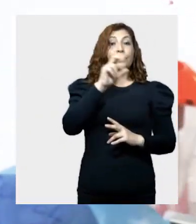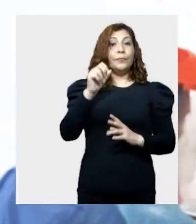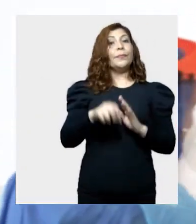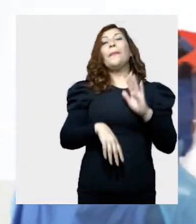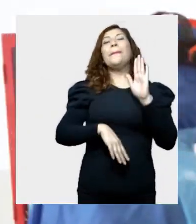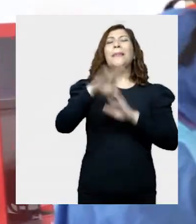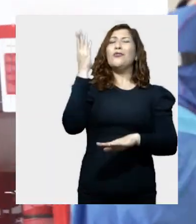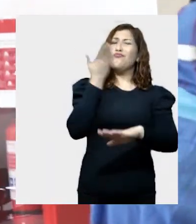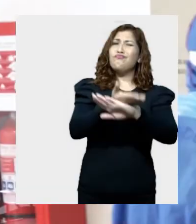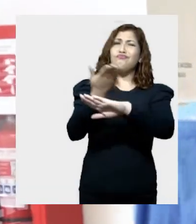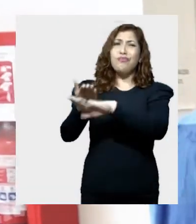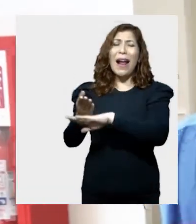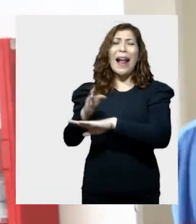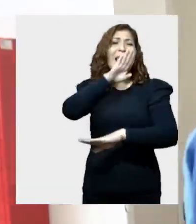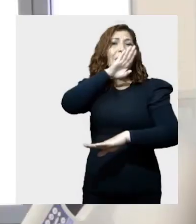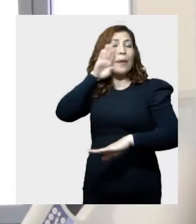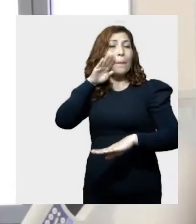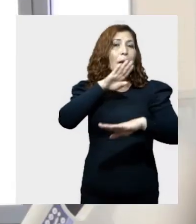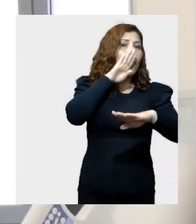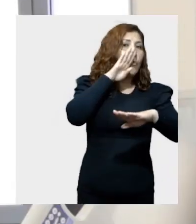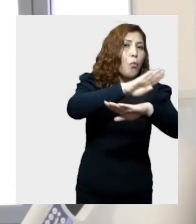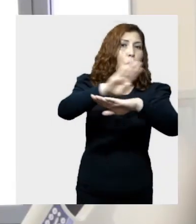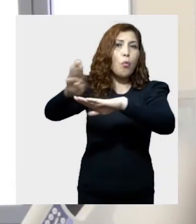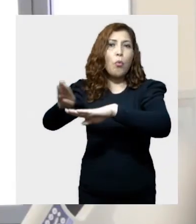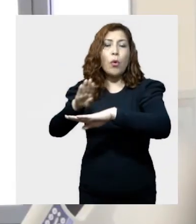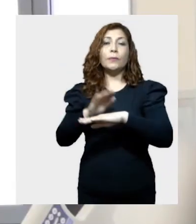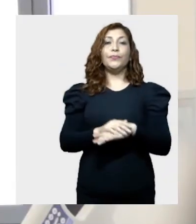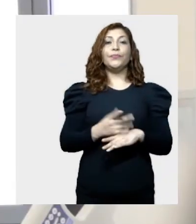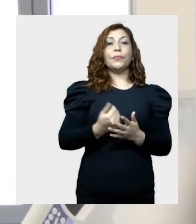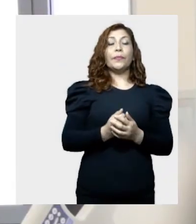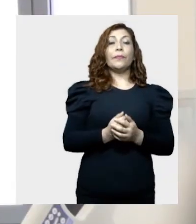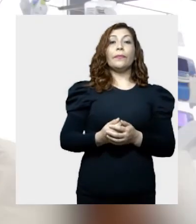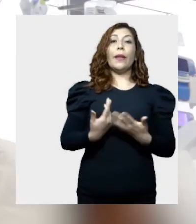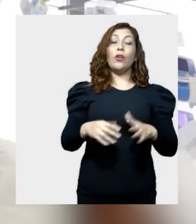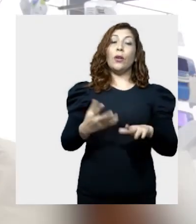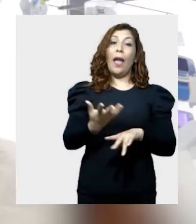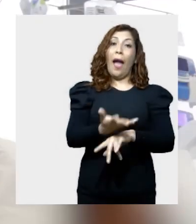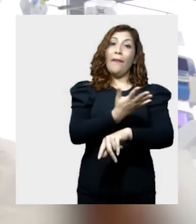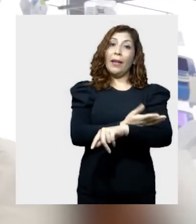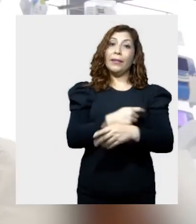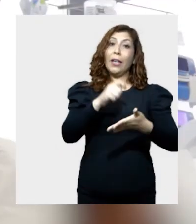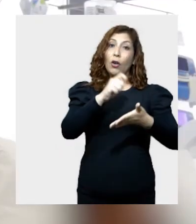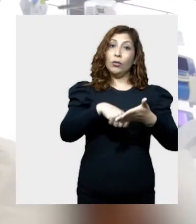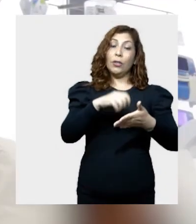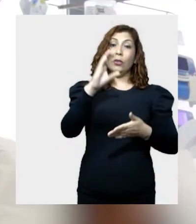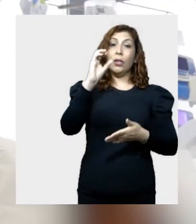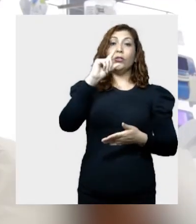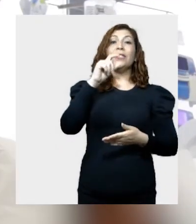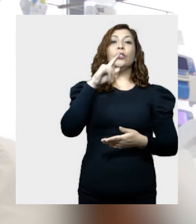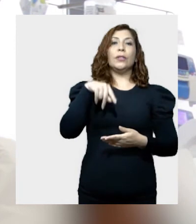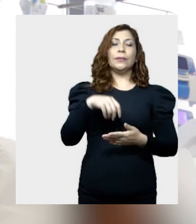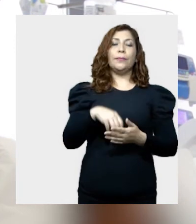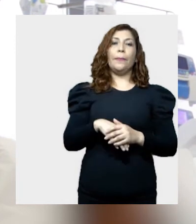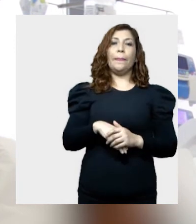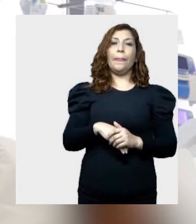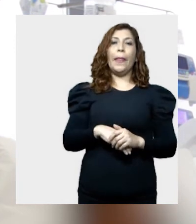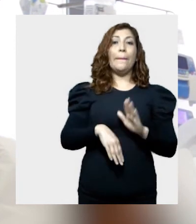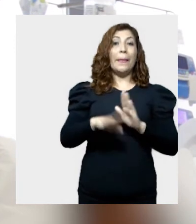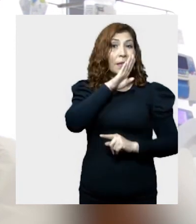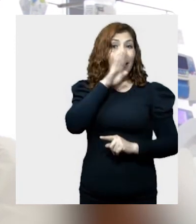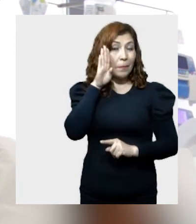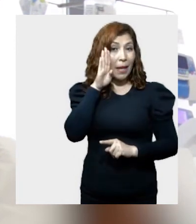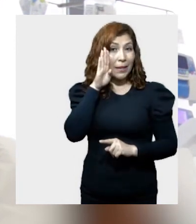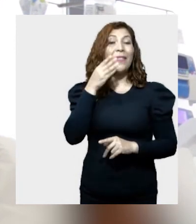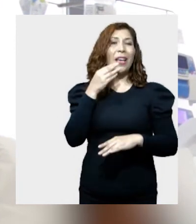mayores exigencias de higiene y saneamiento ambiental a lo establecido en el contrato de concesiones, más áreas que limpiar